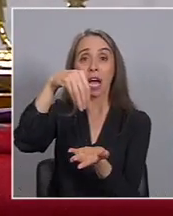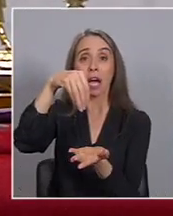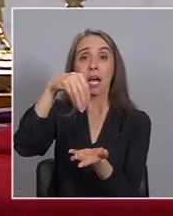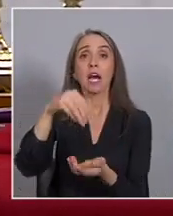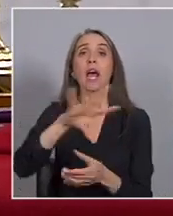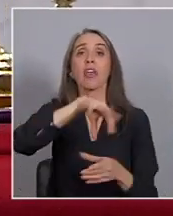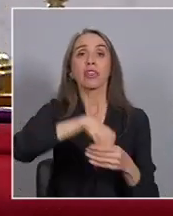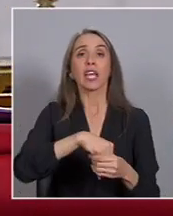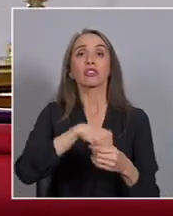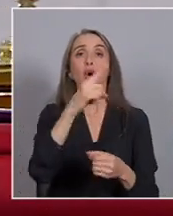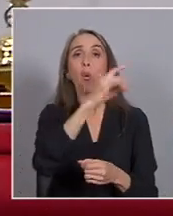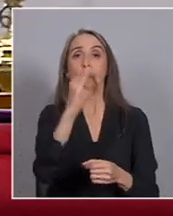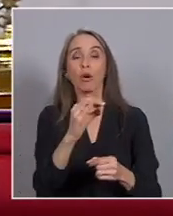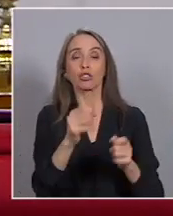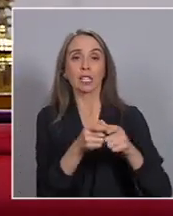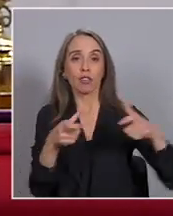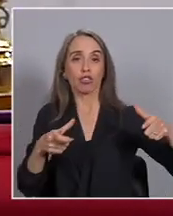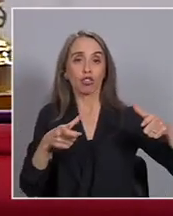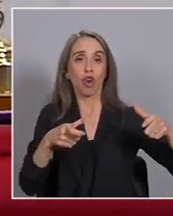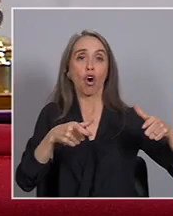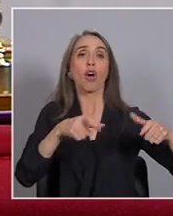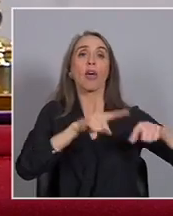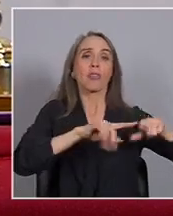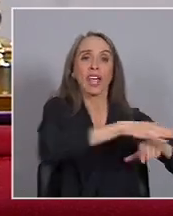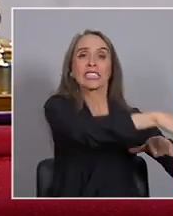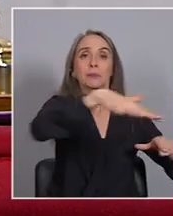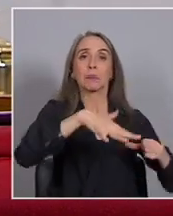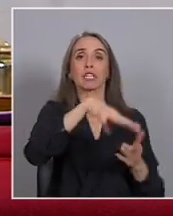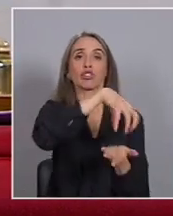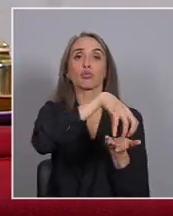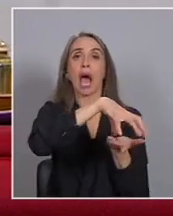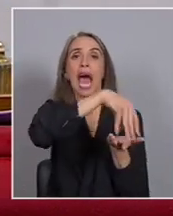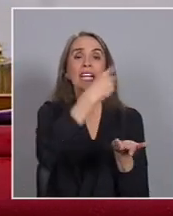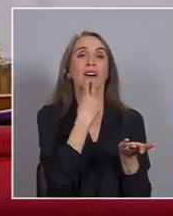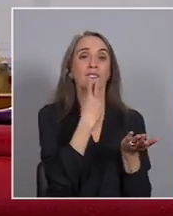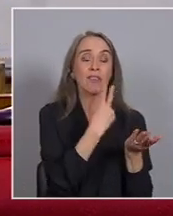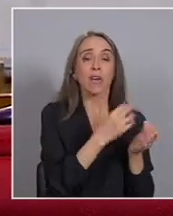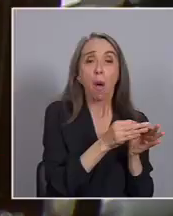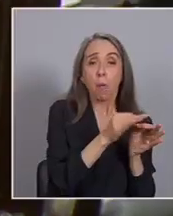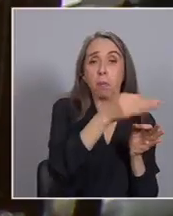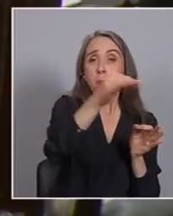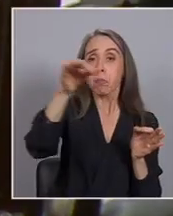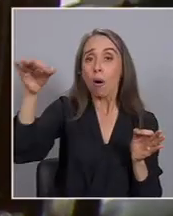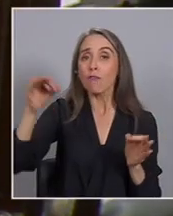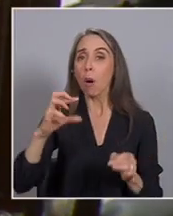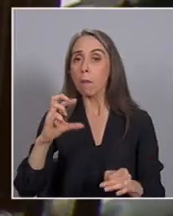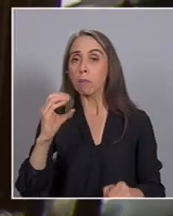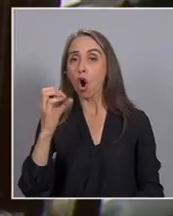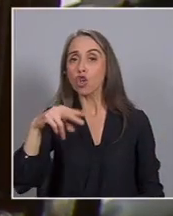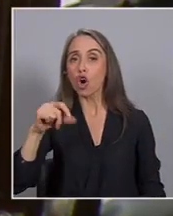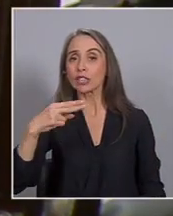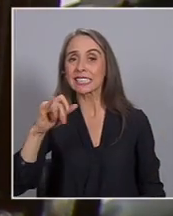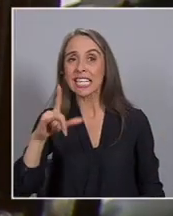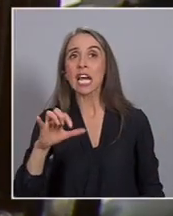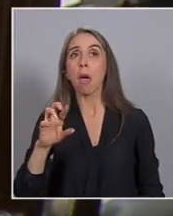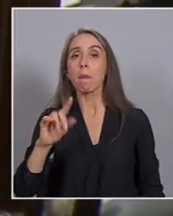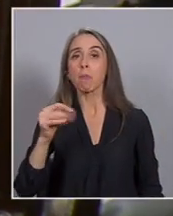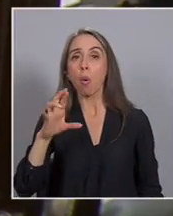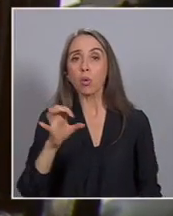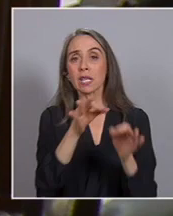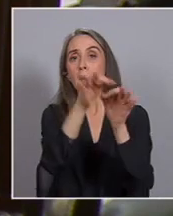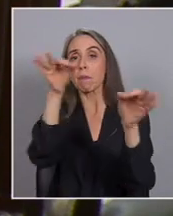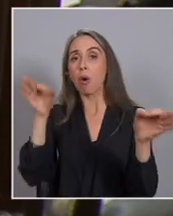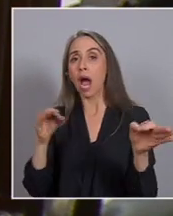el 1% del territorio que es la ciudad de Arica. Y sin embargo, lugares más alejados como Poconchile, como Putre,